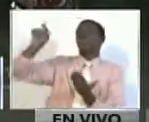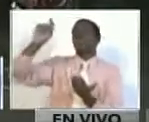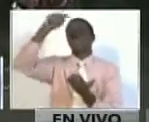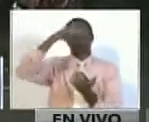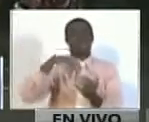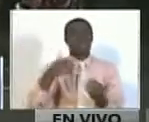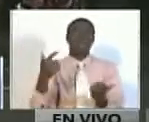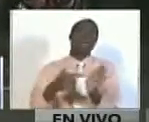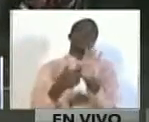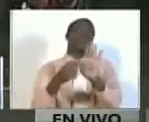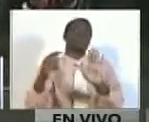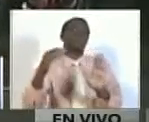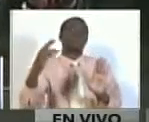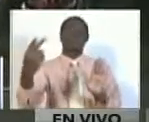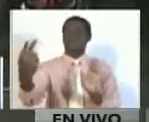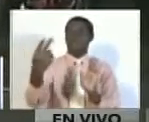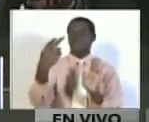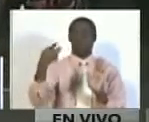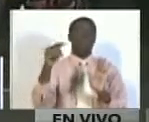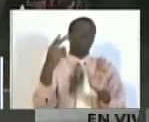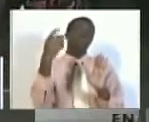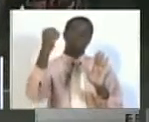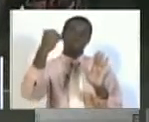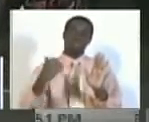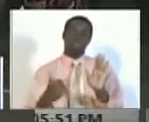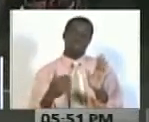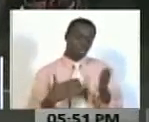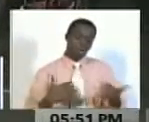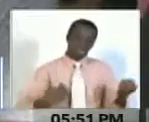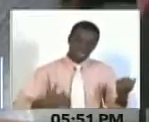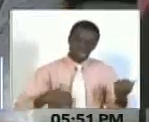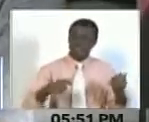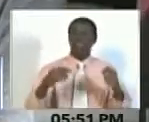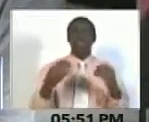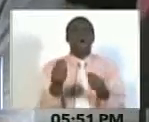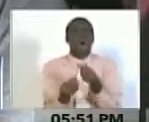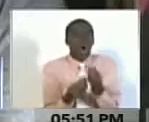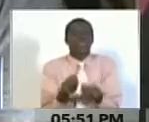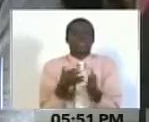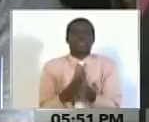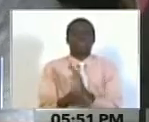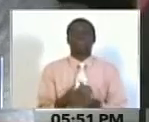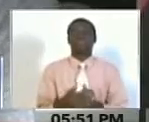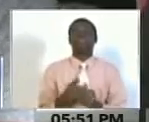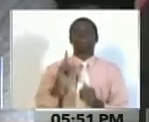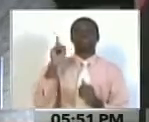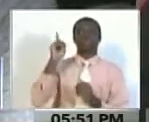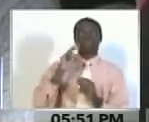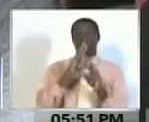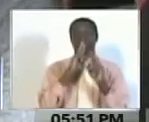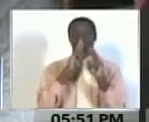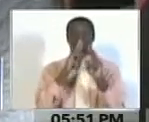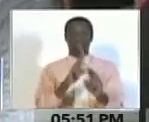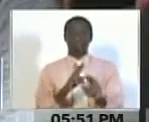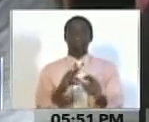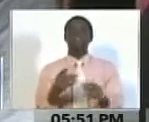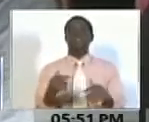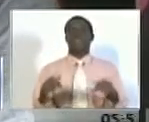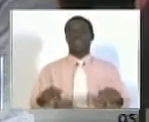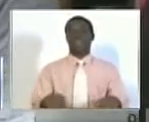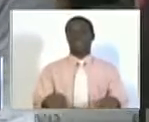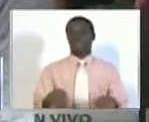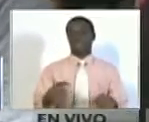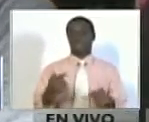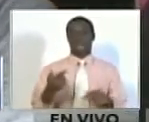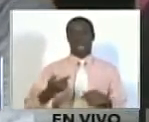Para los artistas, ¿qué significa un festival como este? Bueno, efectivamente, nosotros desde ayer